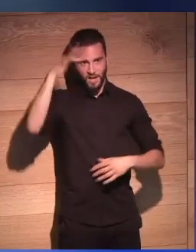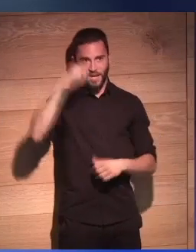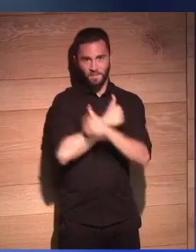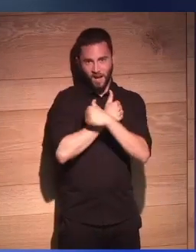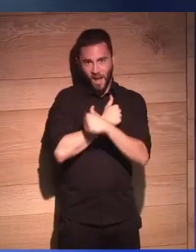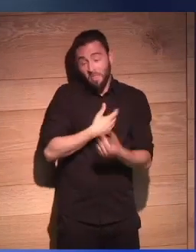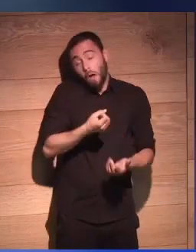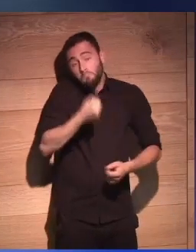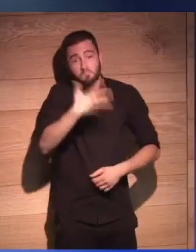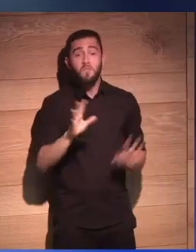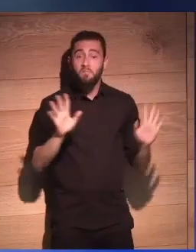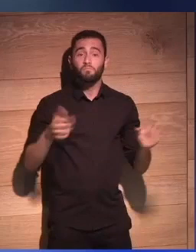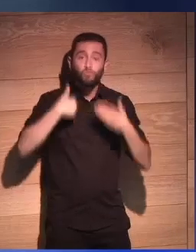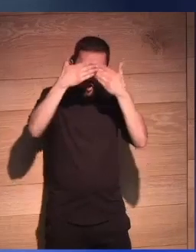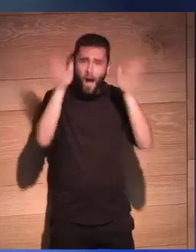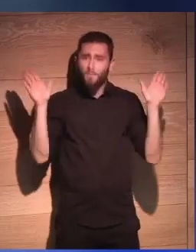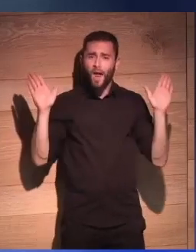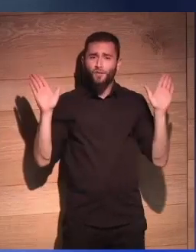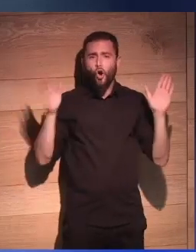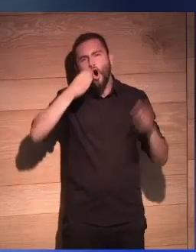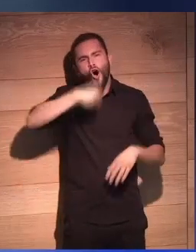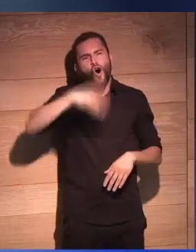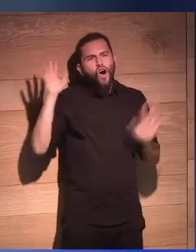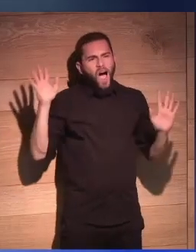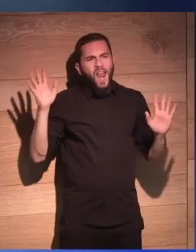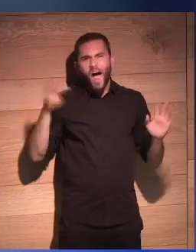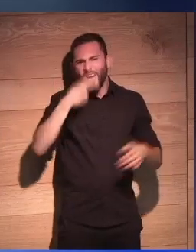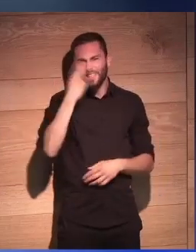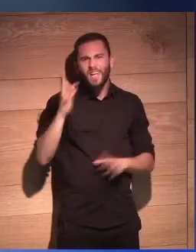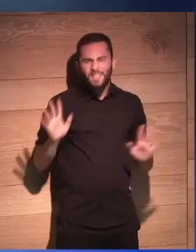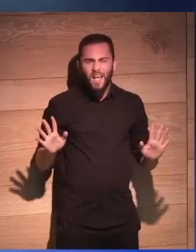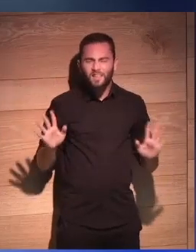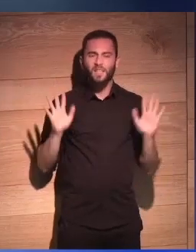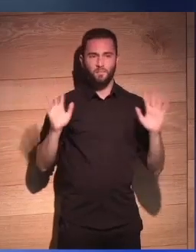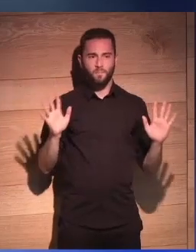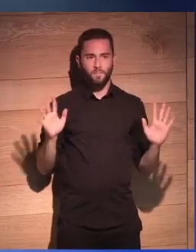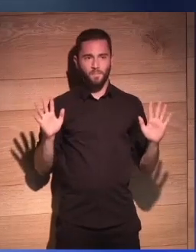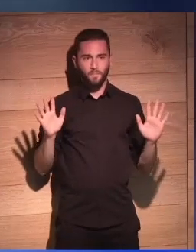Yo estoy abierto a eso y ojalá sería interesante, ¿no? No, pero